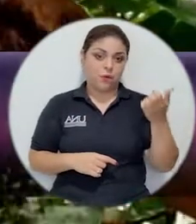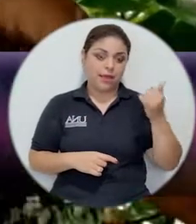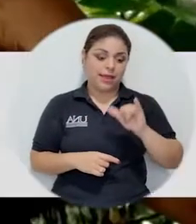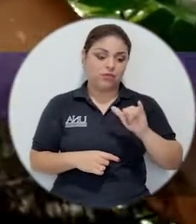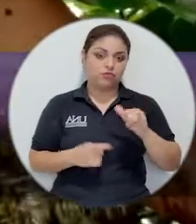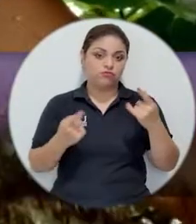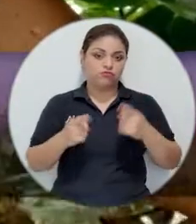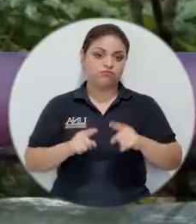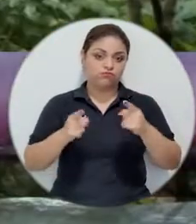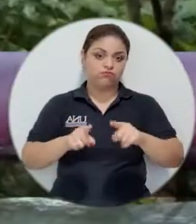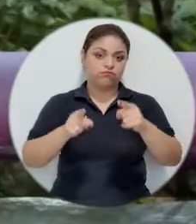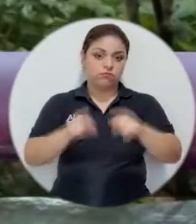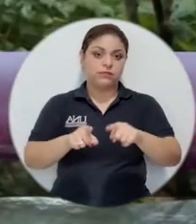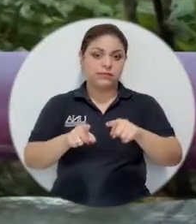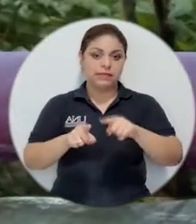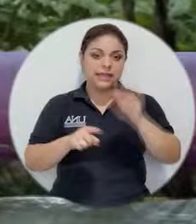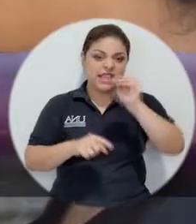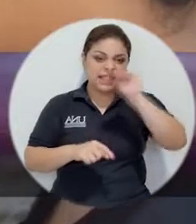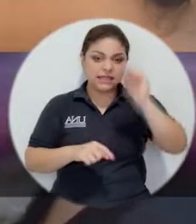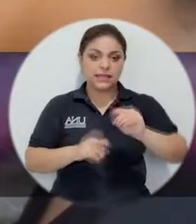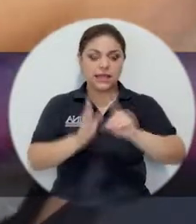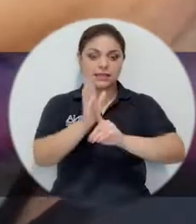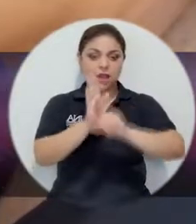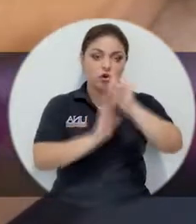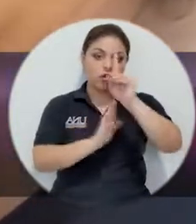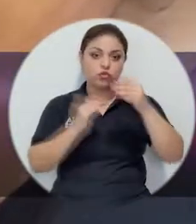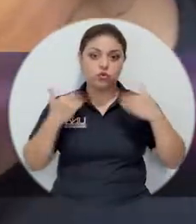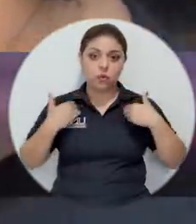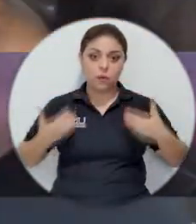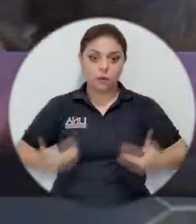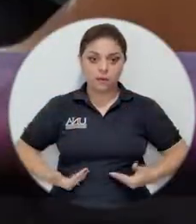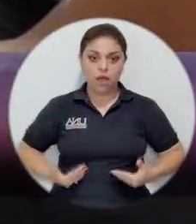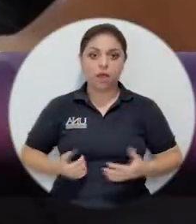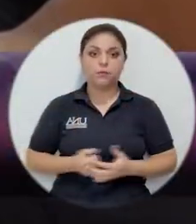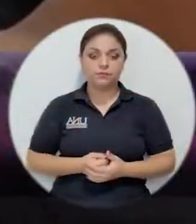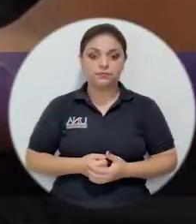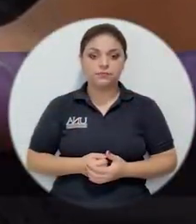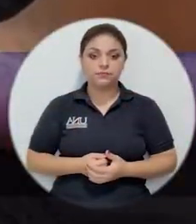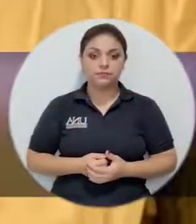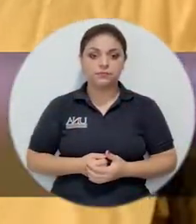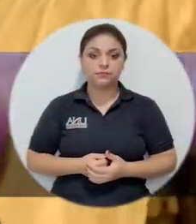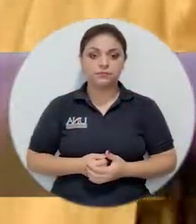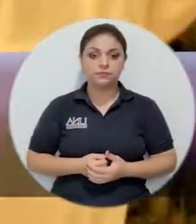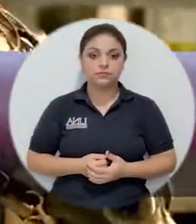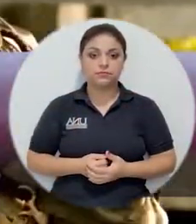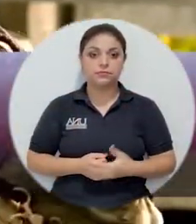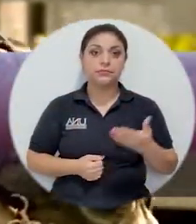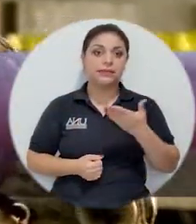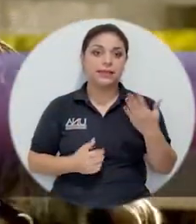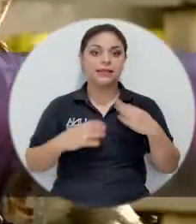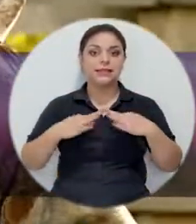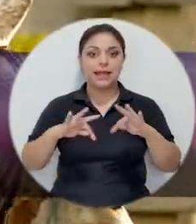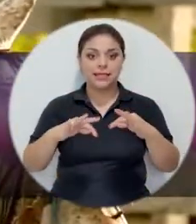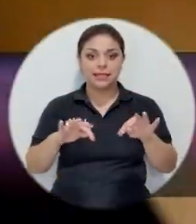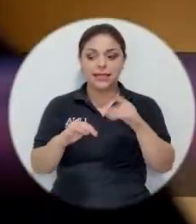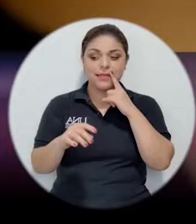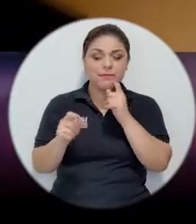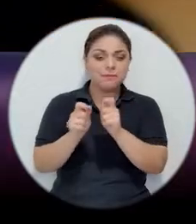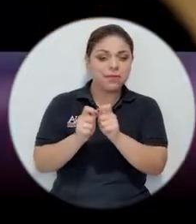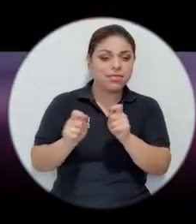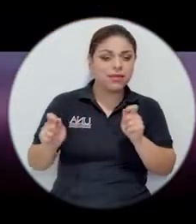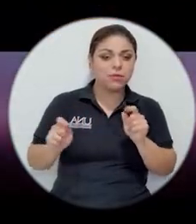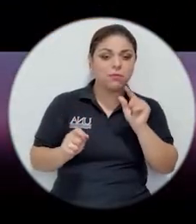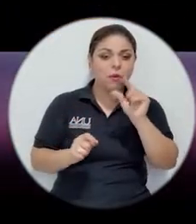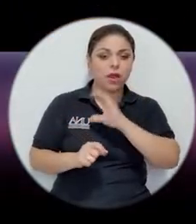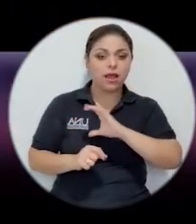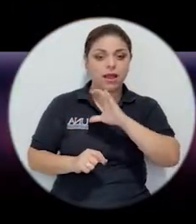sobre lo que uno denomina el índice de desarrollo humano, lo que uno no denomina, lo que Naciones Unidas denomina índice de desarrollo humano, que en general trata de